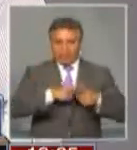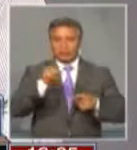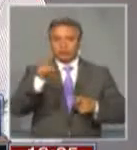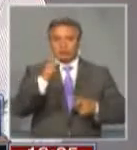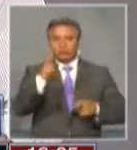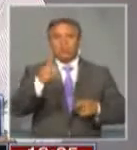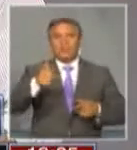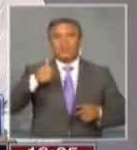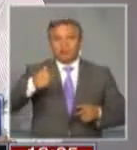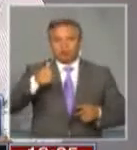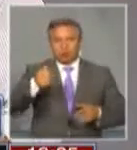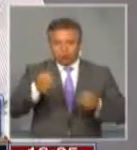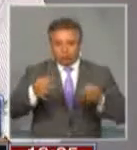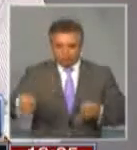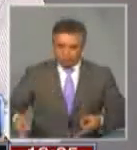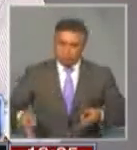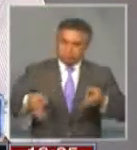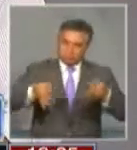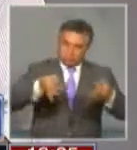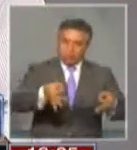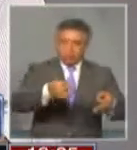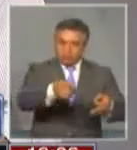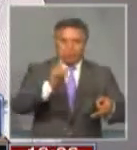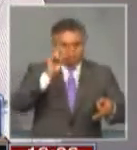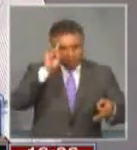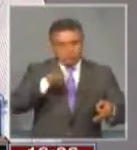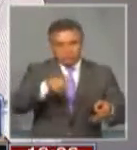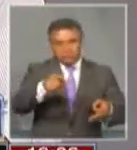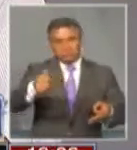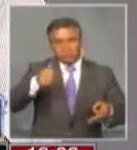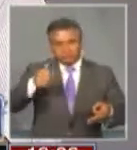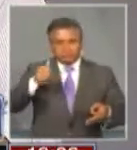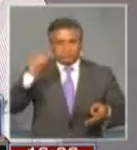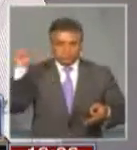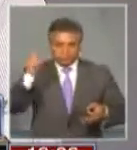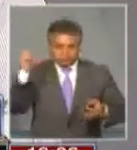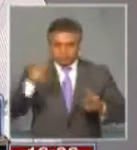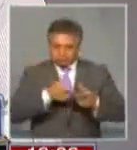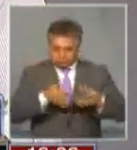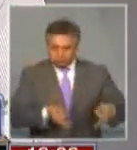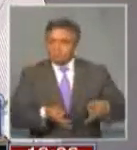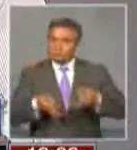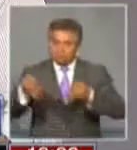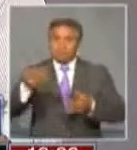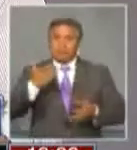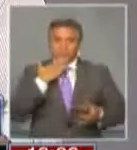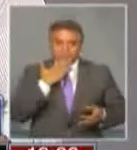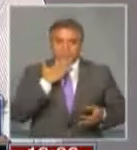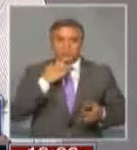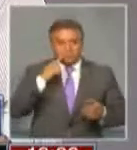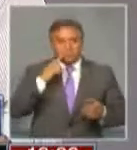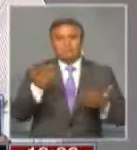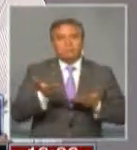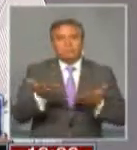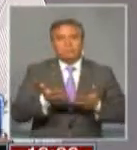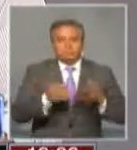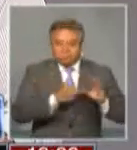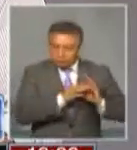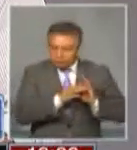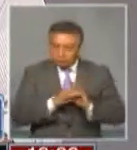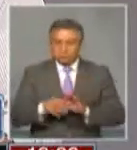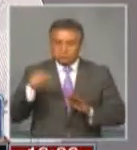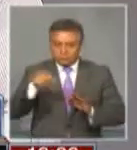y por tanto también se entiende que al director nacional, de lo que ocurrió respecto a